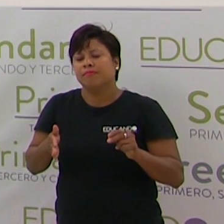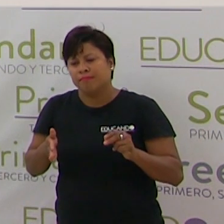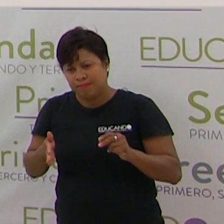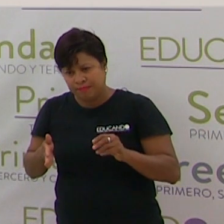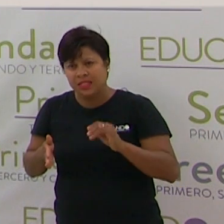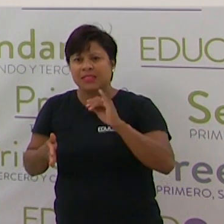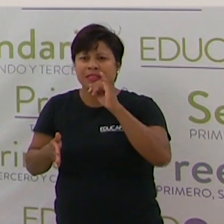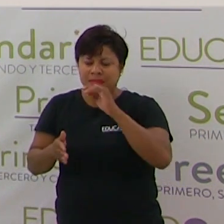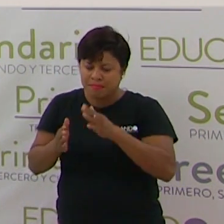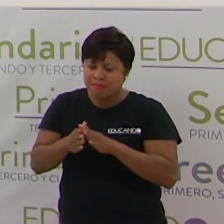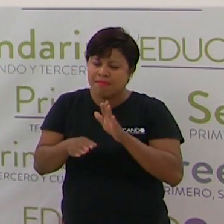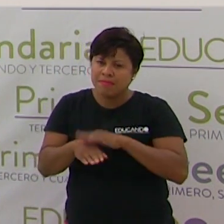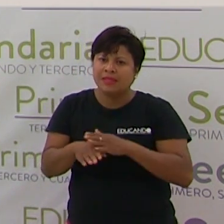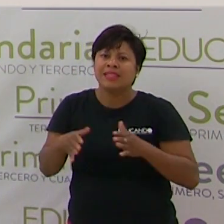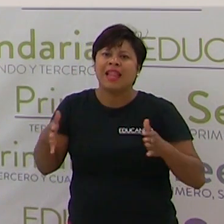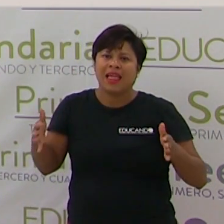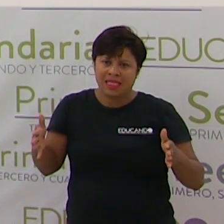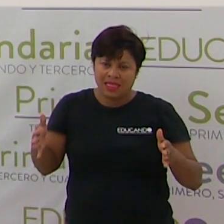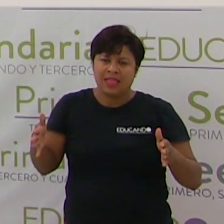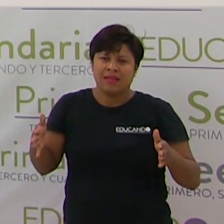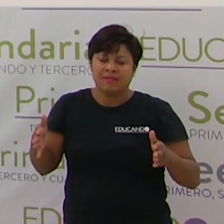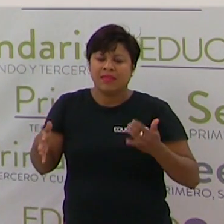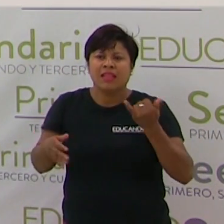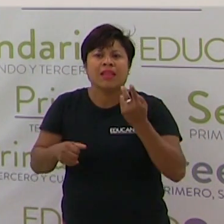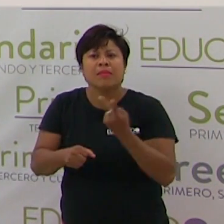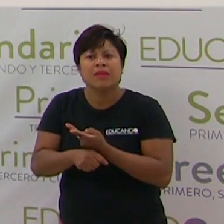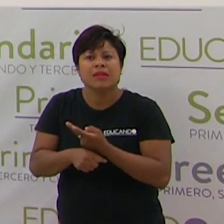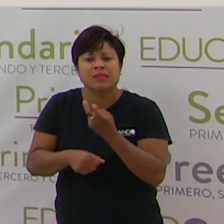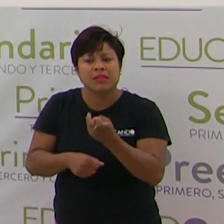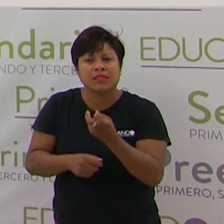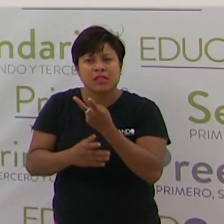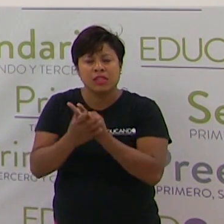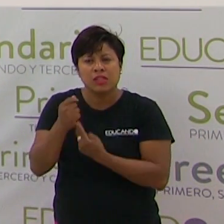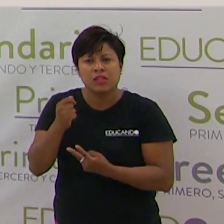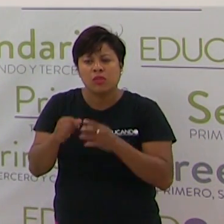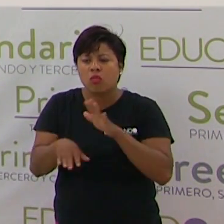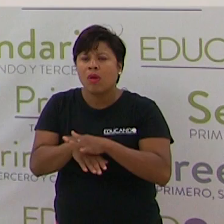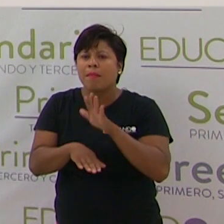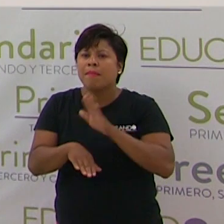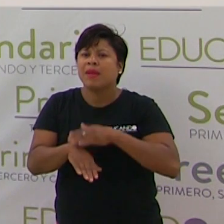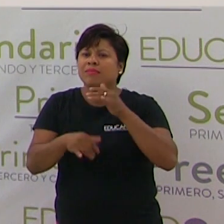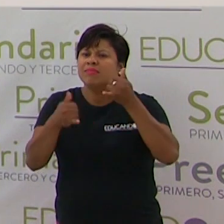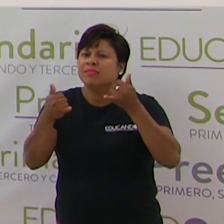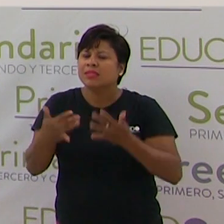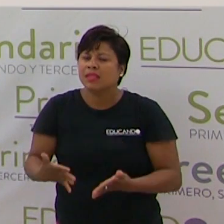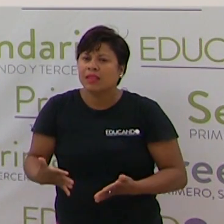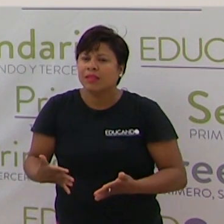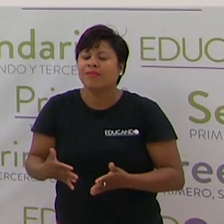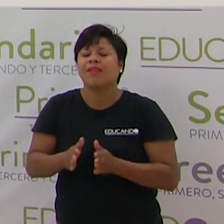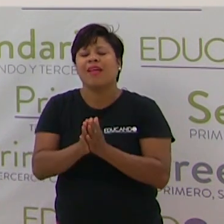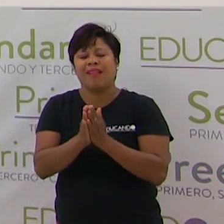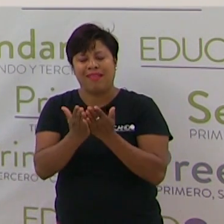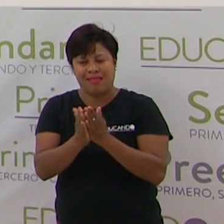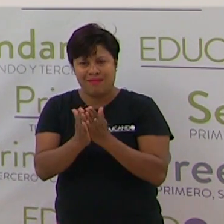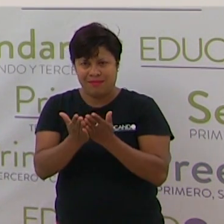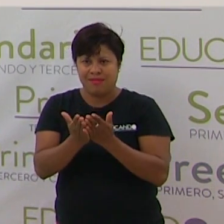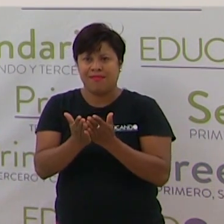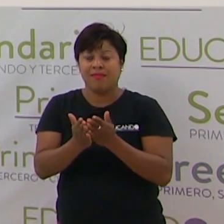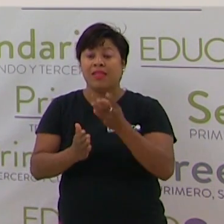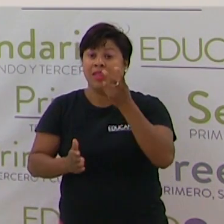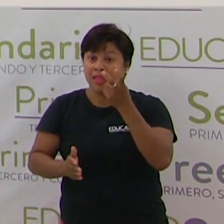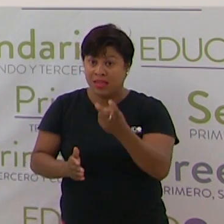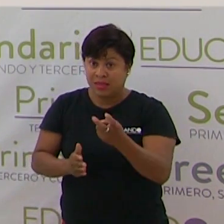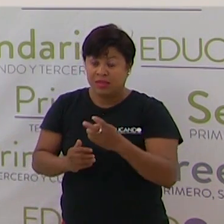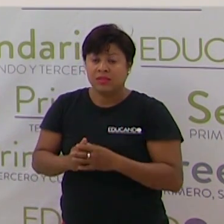Relativamente un poquito más grande, ¿verdad? ¿Y qué pasó con estos dos? ¿Cuál está más pesado? El libro. En este